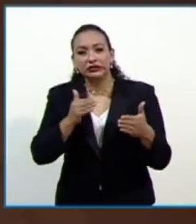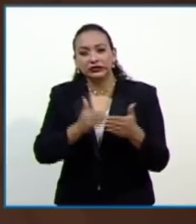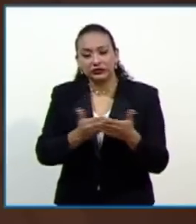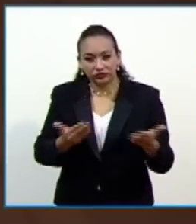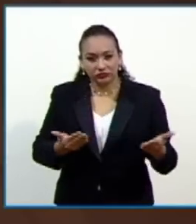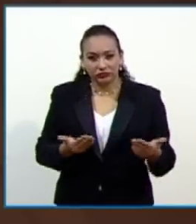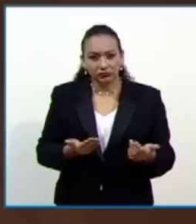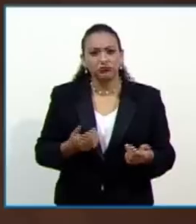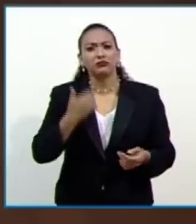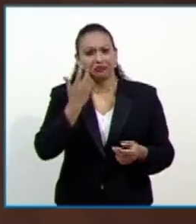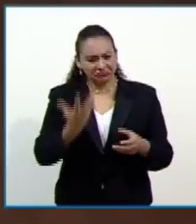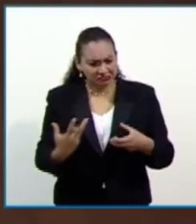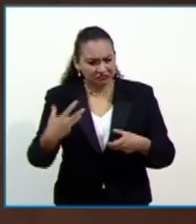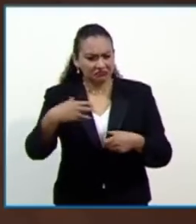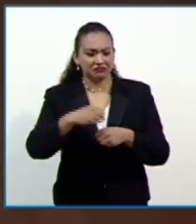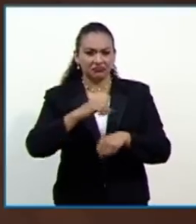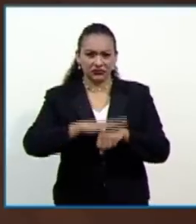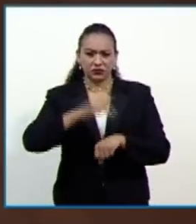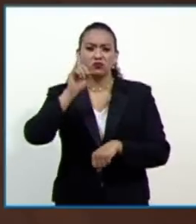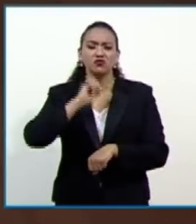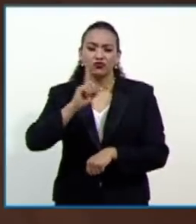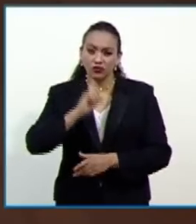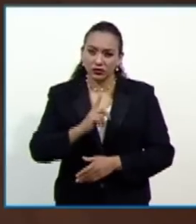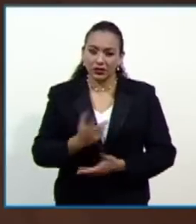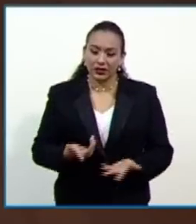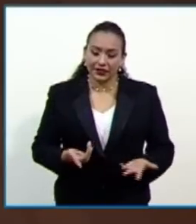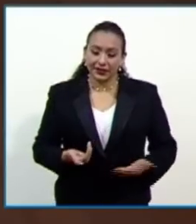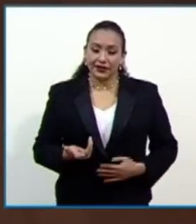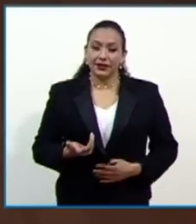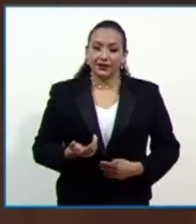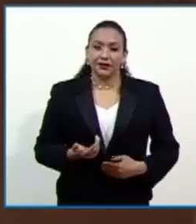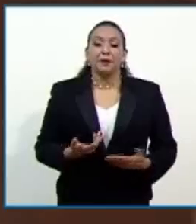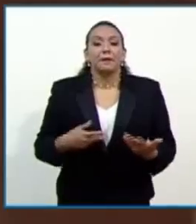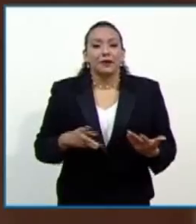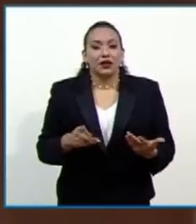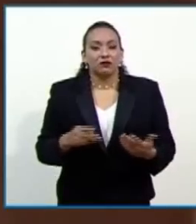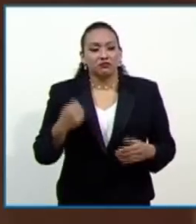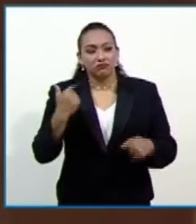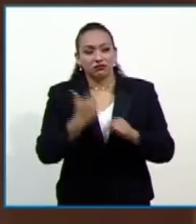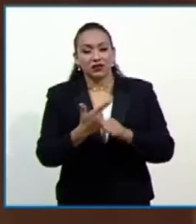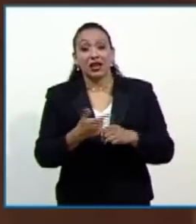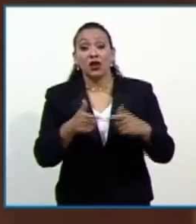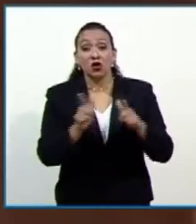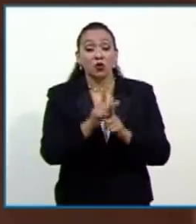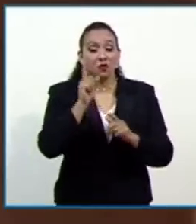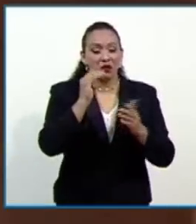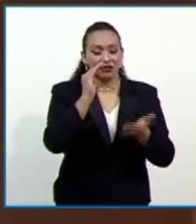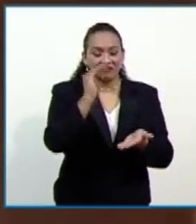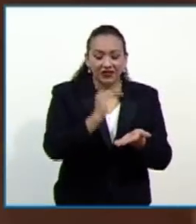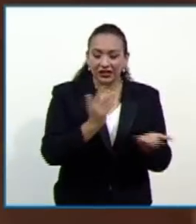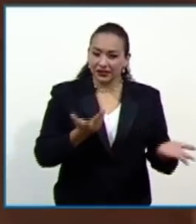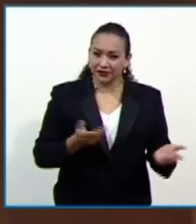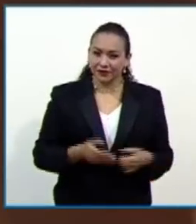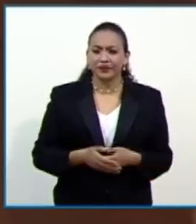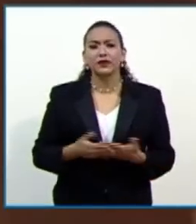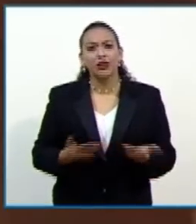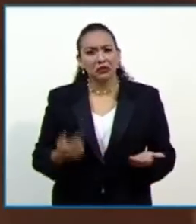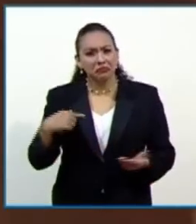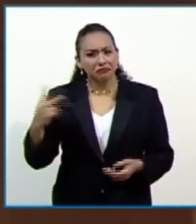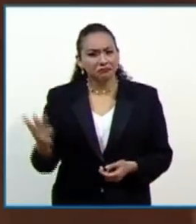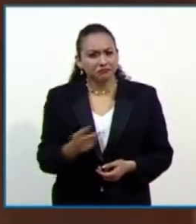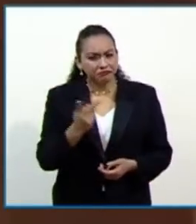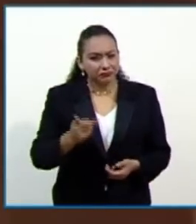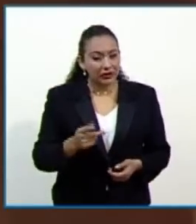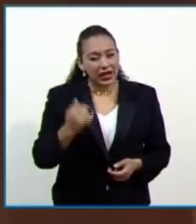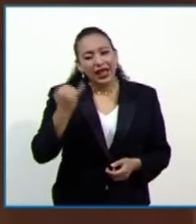a las mujeres no puede explicarse más que por un tema de sesgo. Si las mujeres tuvieran las mismas